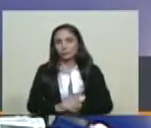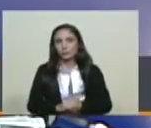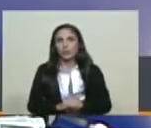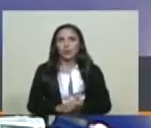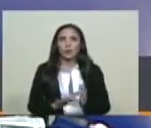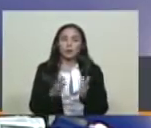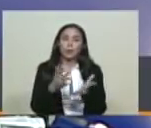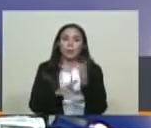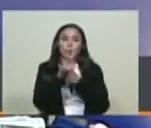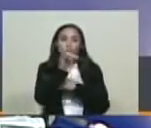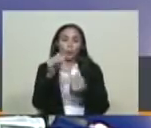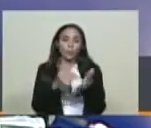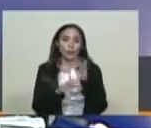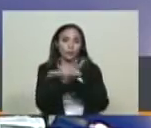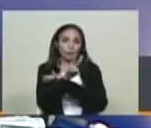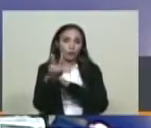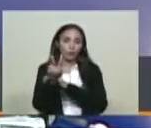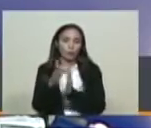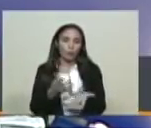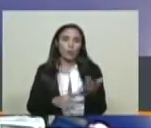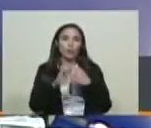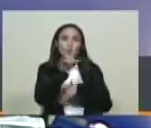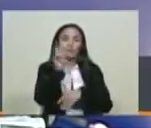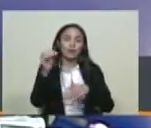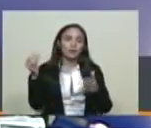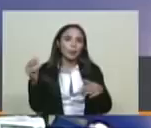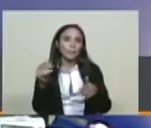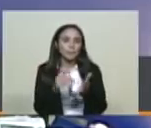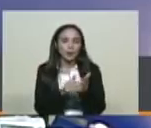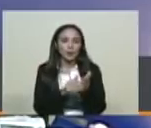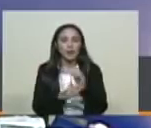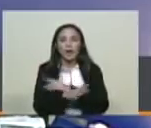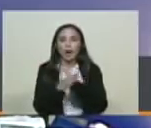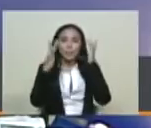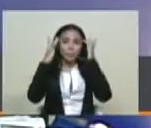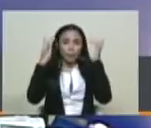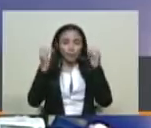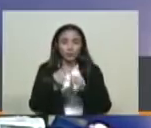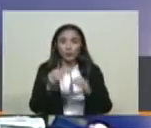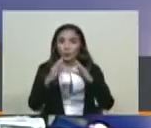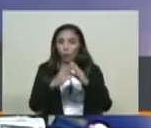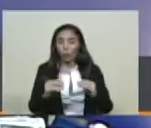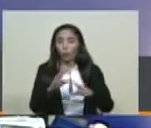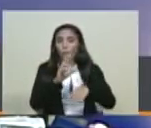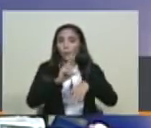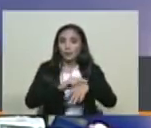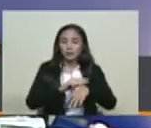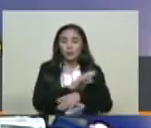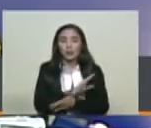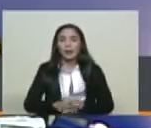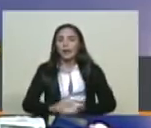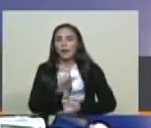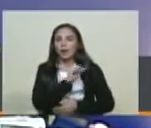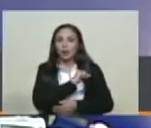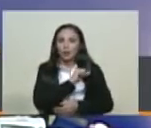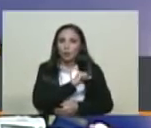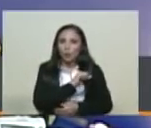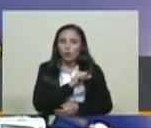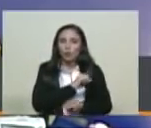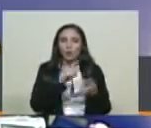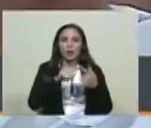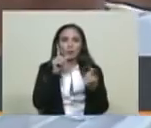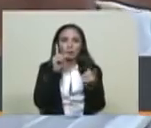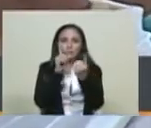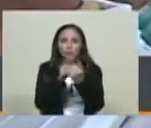por lo menos chiquitico, 20.000 nuevos especialistas en todas las especialidades de la medicina, cardiología,